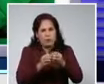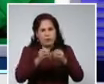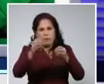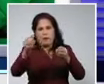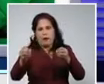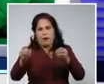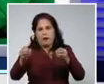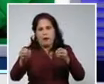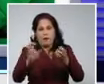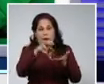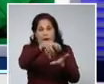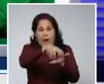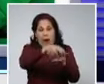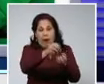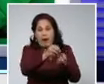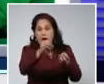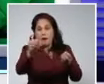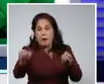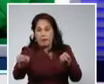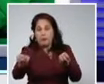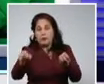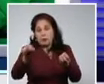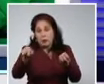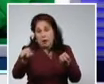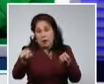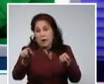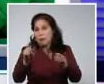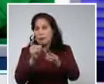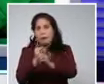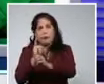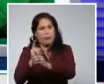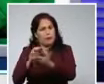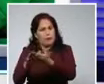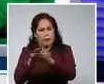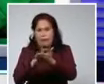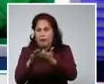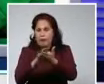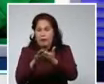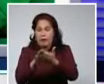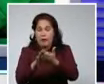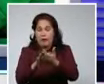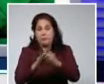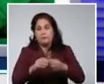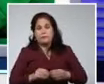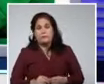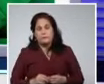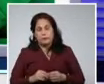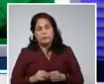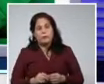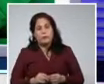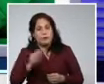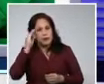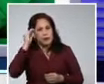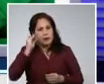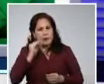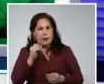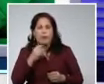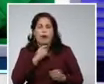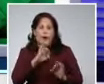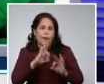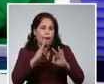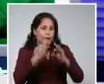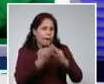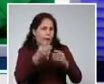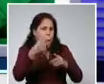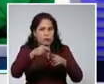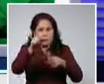estos contactos para evitar transmisión, porque un porciento muy elevado se hacen positivos, excepto en La Habana,